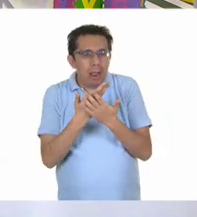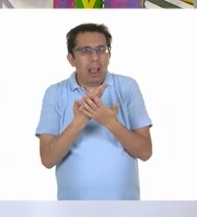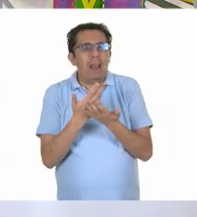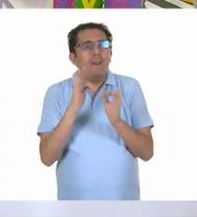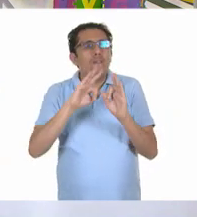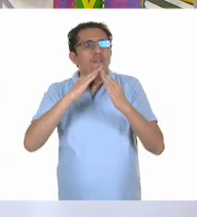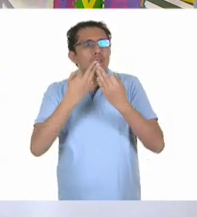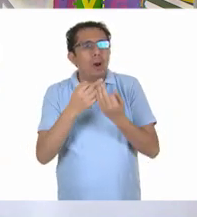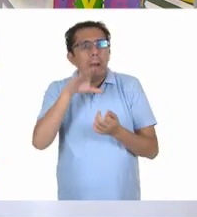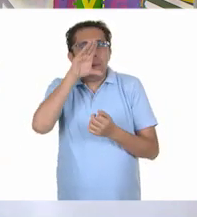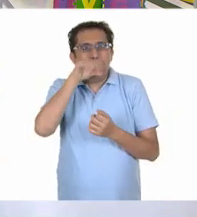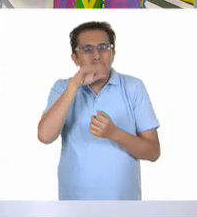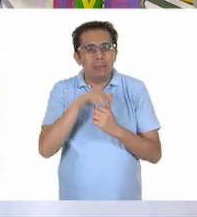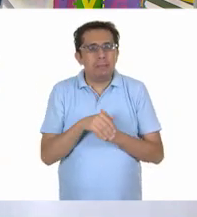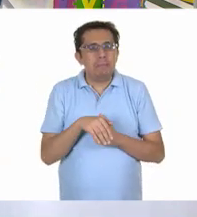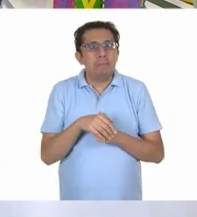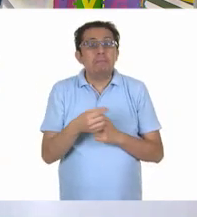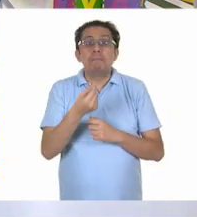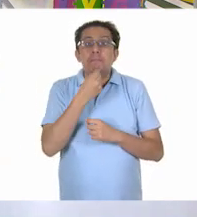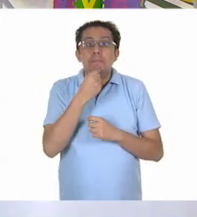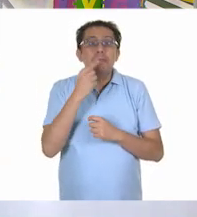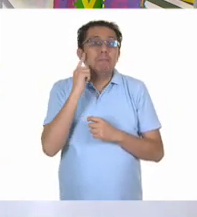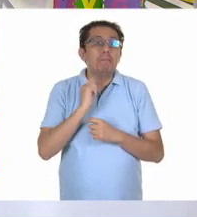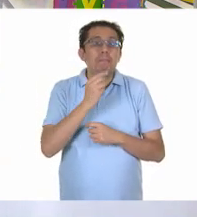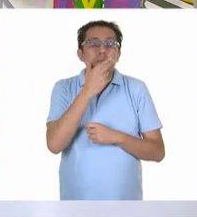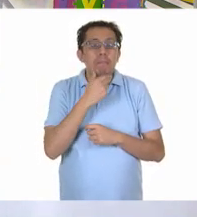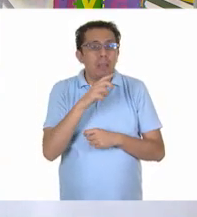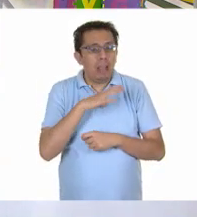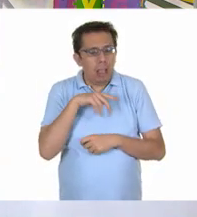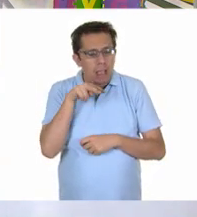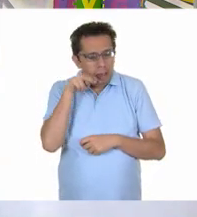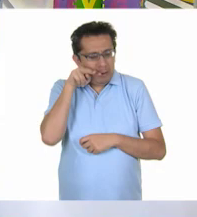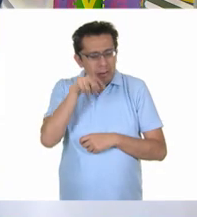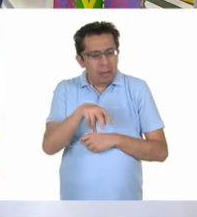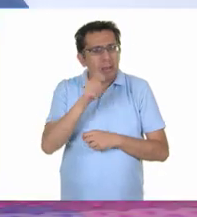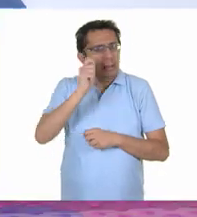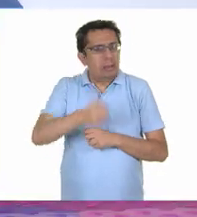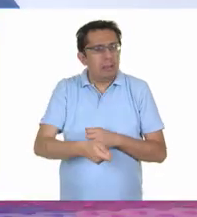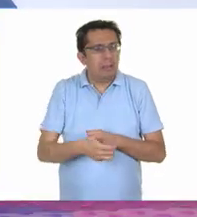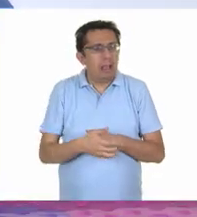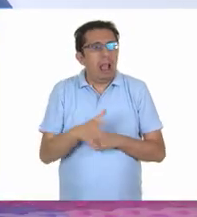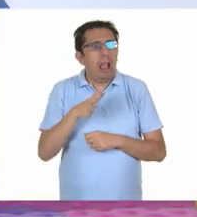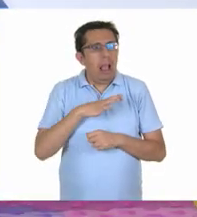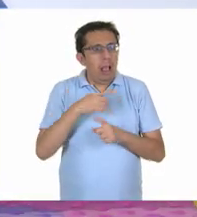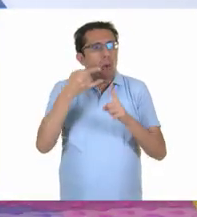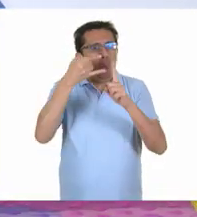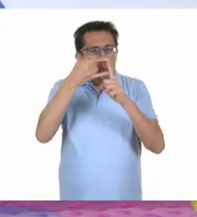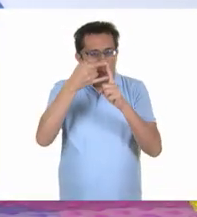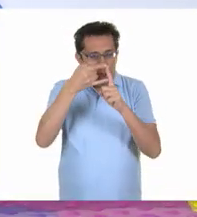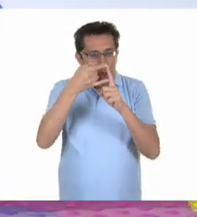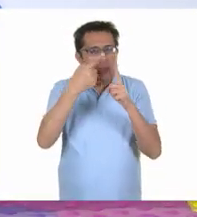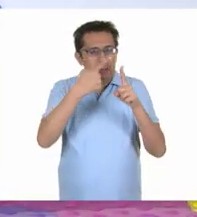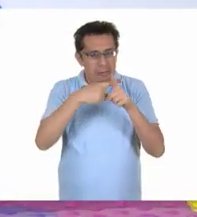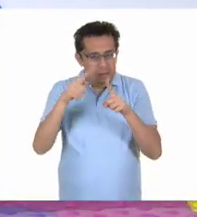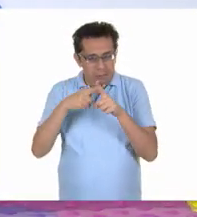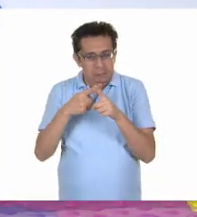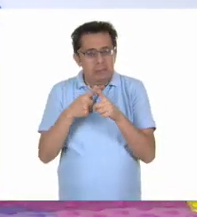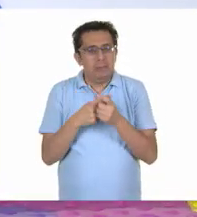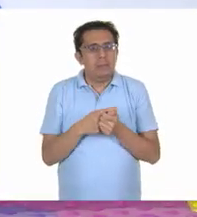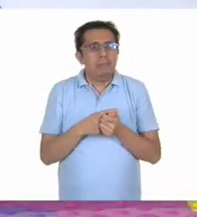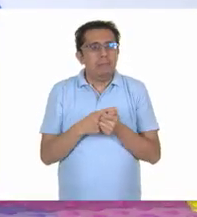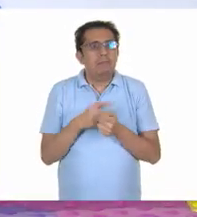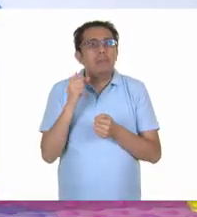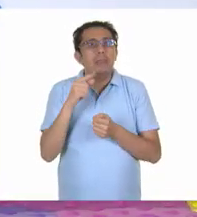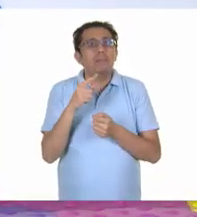realizar con esas figuras un pato. A ver, aquí tenemos, niñas y niños. Podemos ver que tenemos